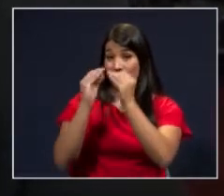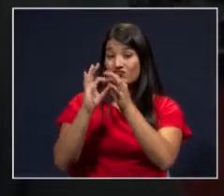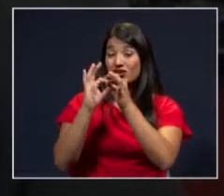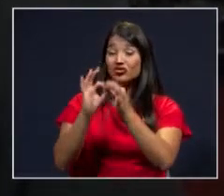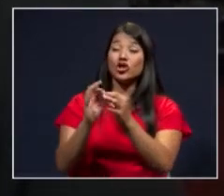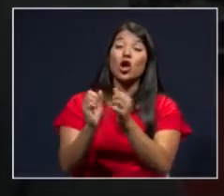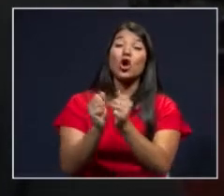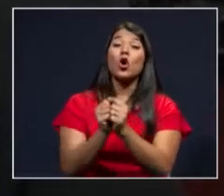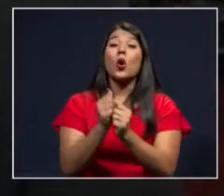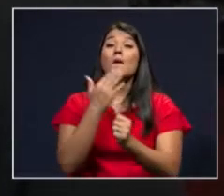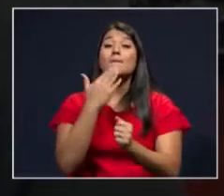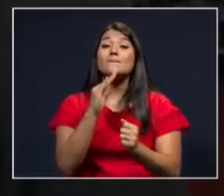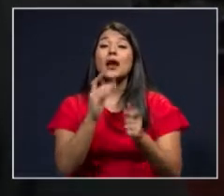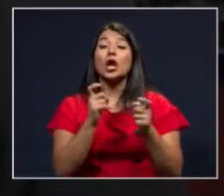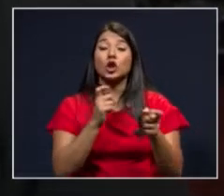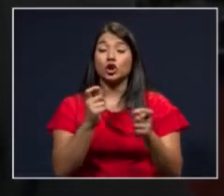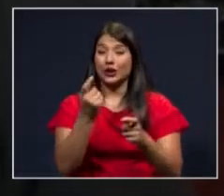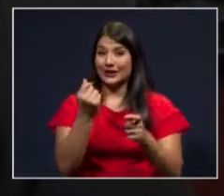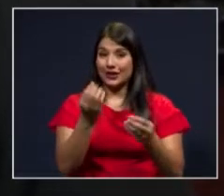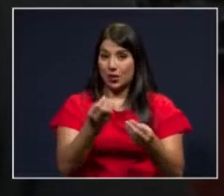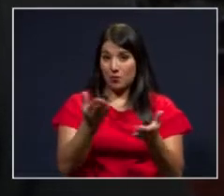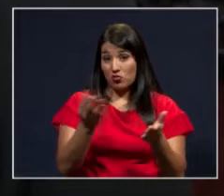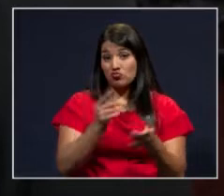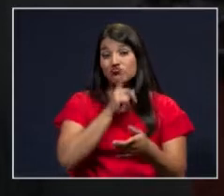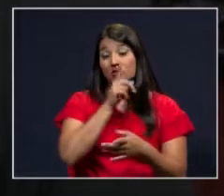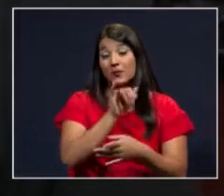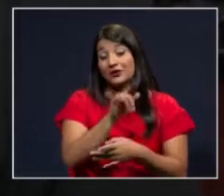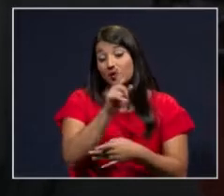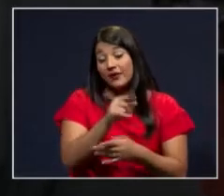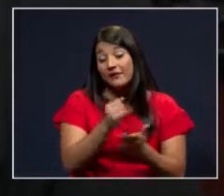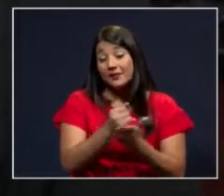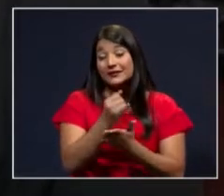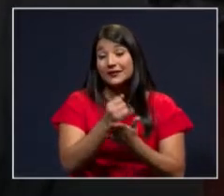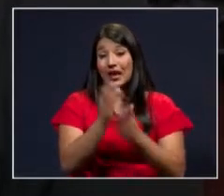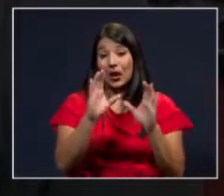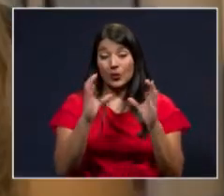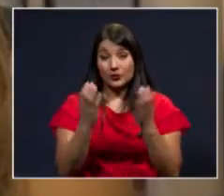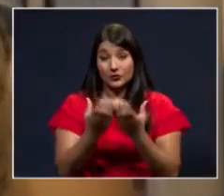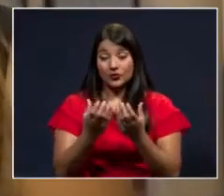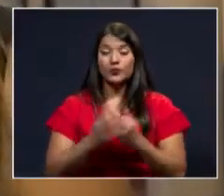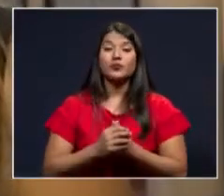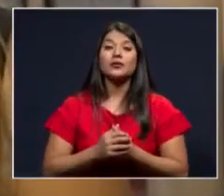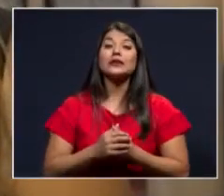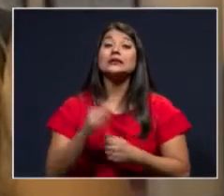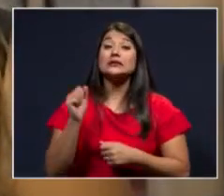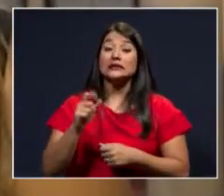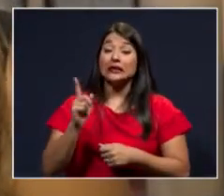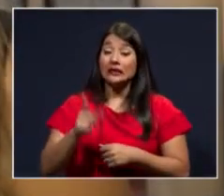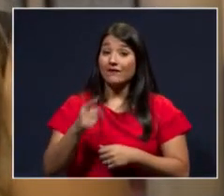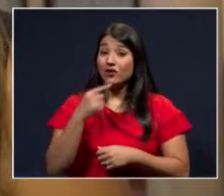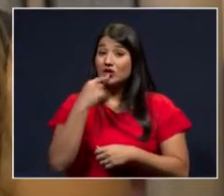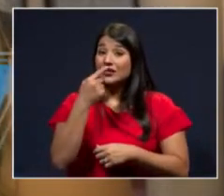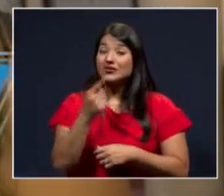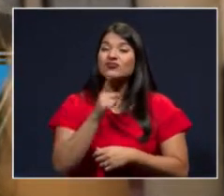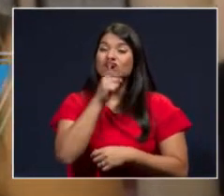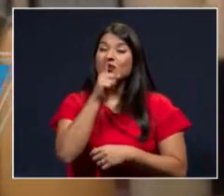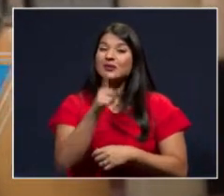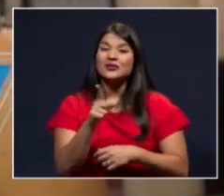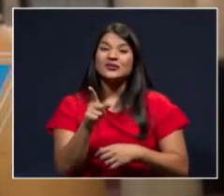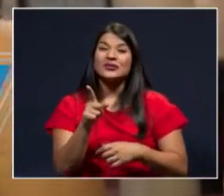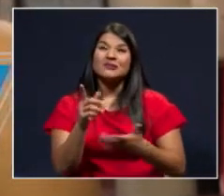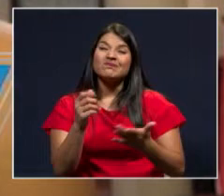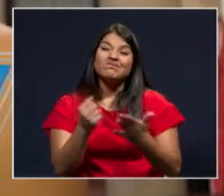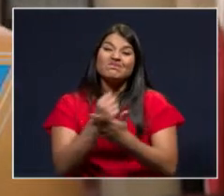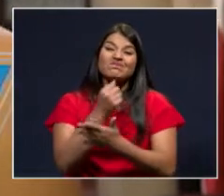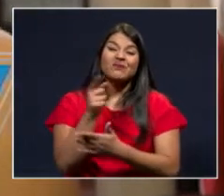manejo de fondos públicos, que finalmente es lo que tiene que investigar la Comisión de Ingreso y Gasto Público. Sí tengo que decir que me parece muy desafortunado lo que él